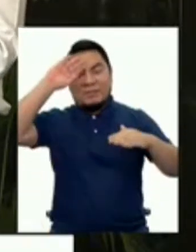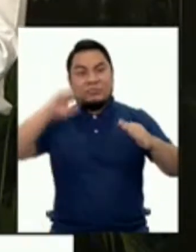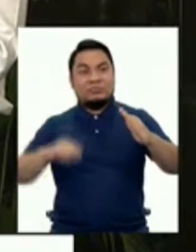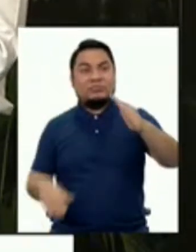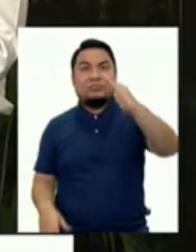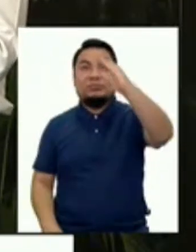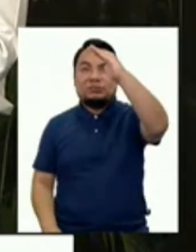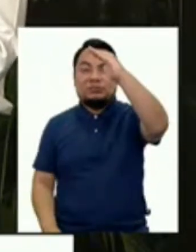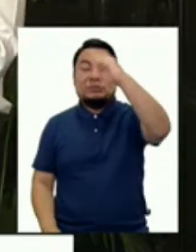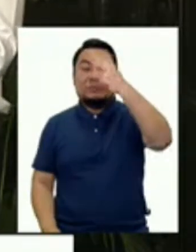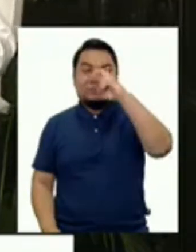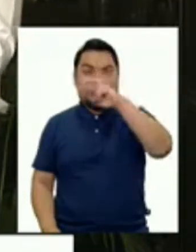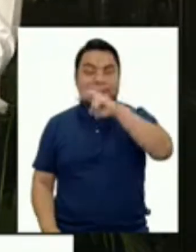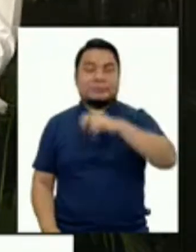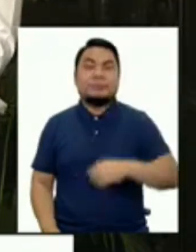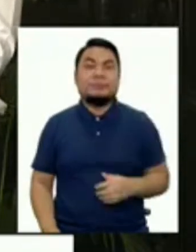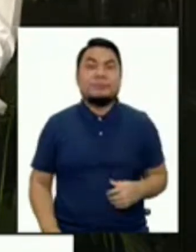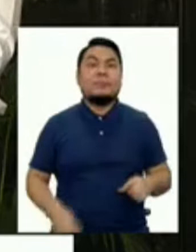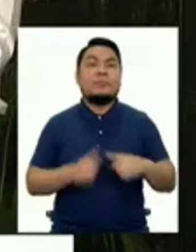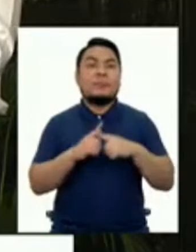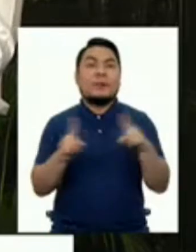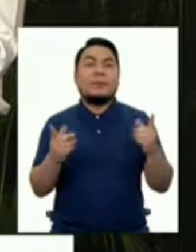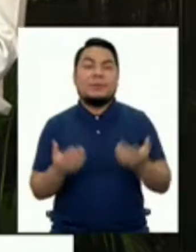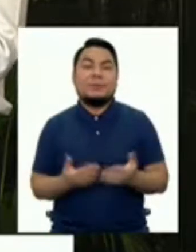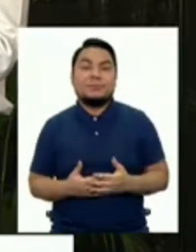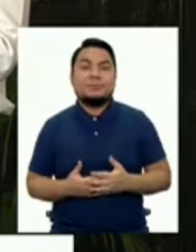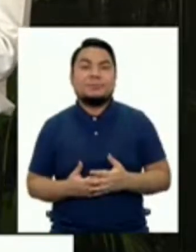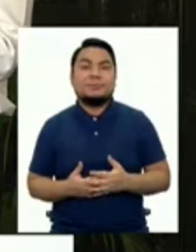Pero los casos